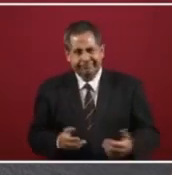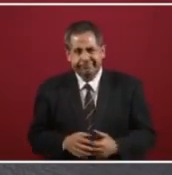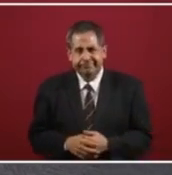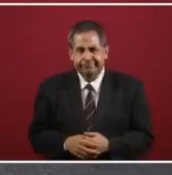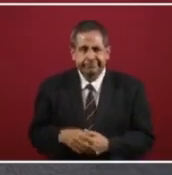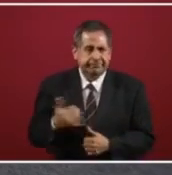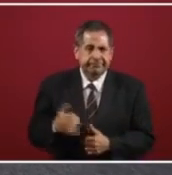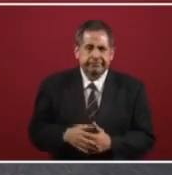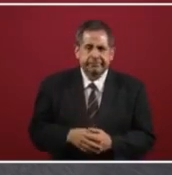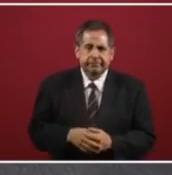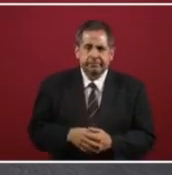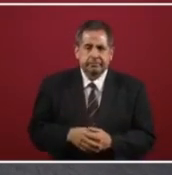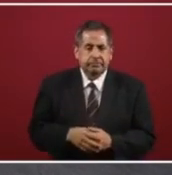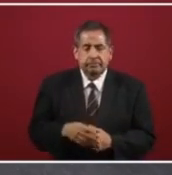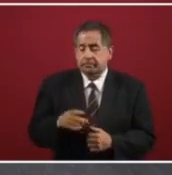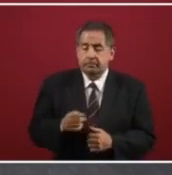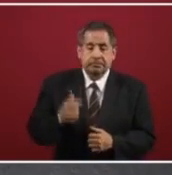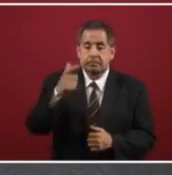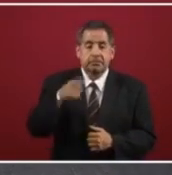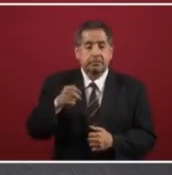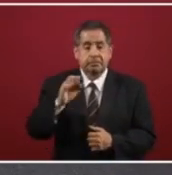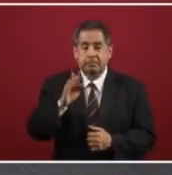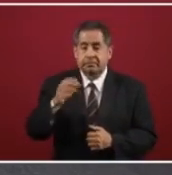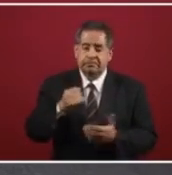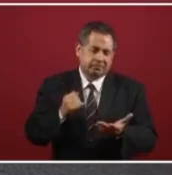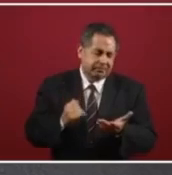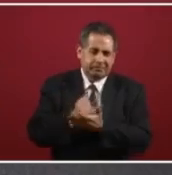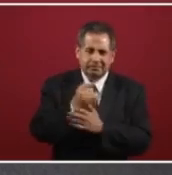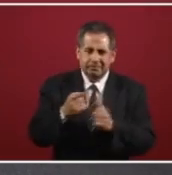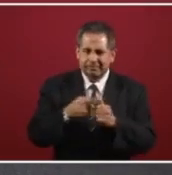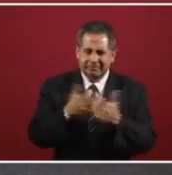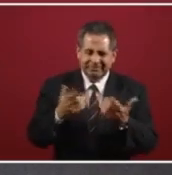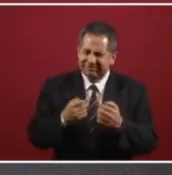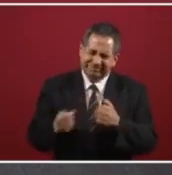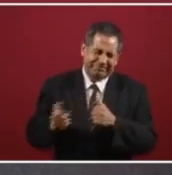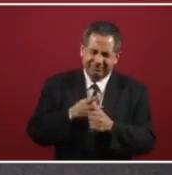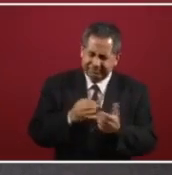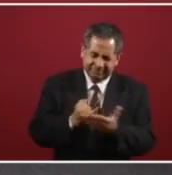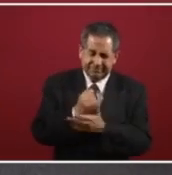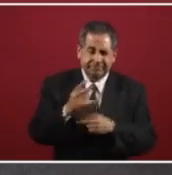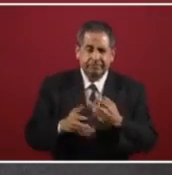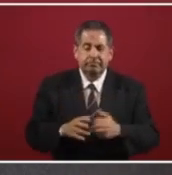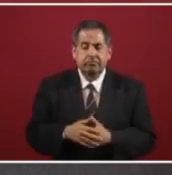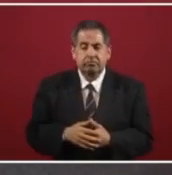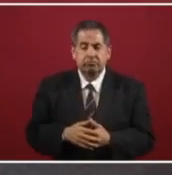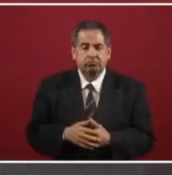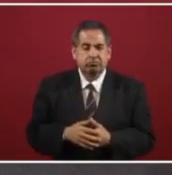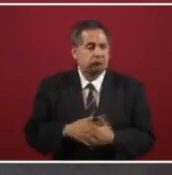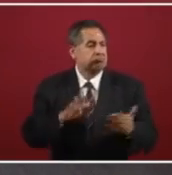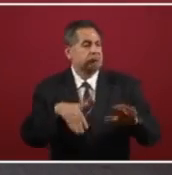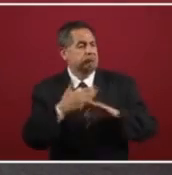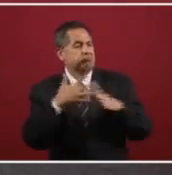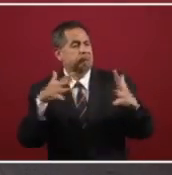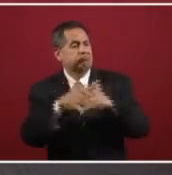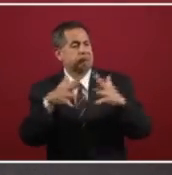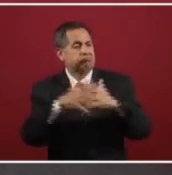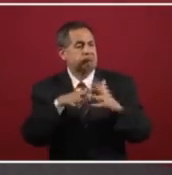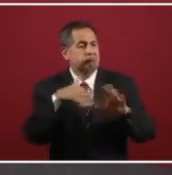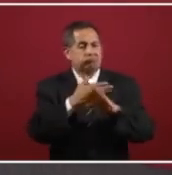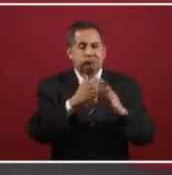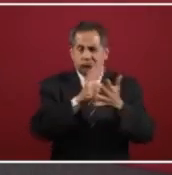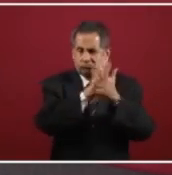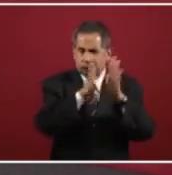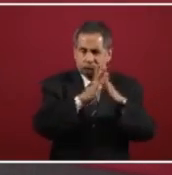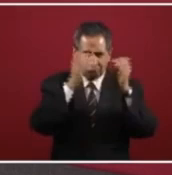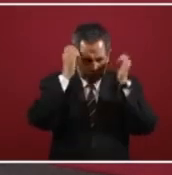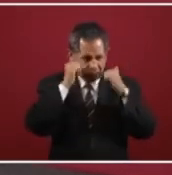y su primera decisión, su primer acto, fue declarar la guerra